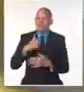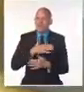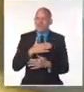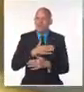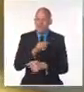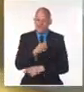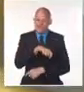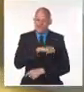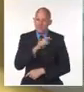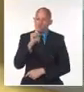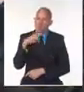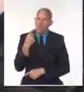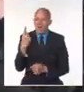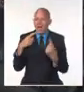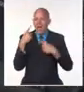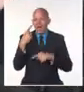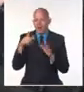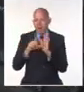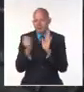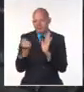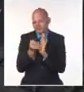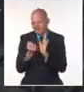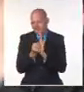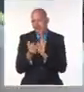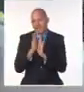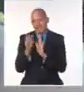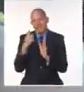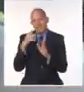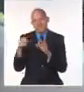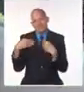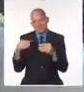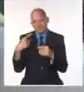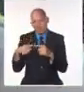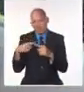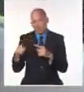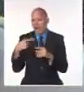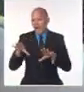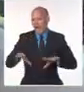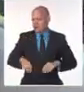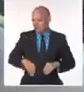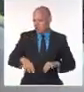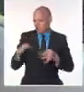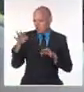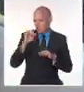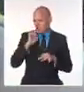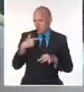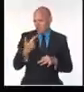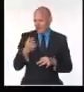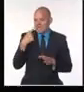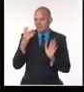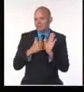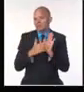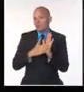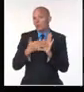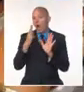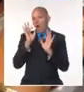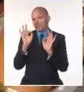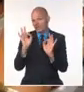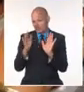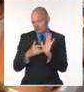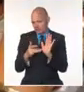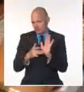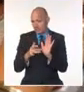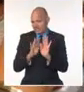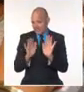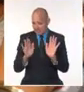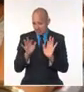trámites, asunto que ya muestra positivos resultados con la aceptación de copias de los documentos de las personas siempre que muestren los originales. Acciones